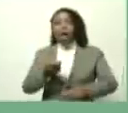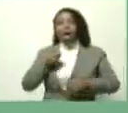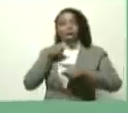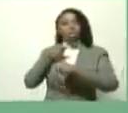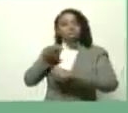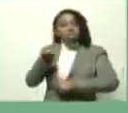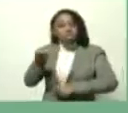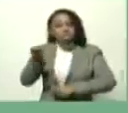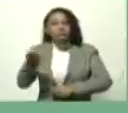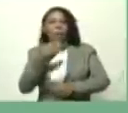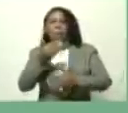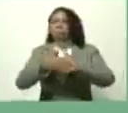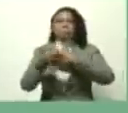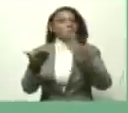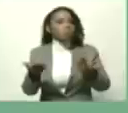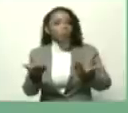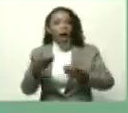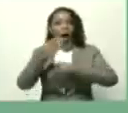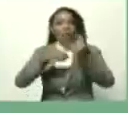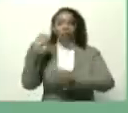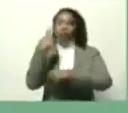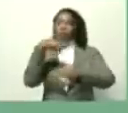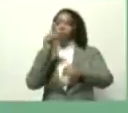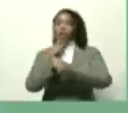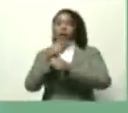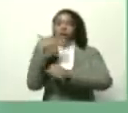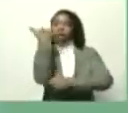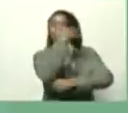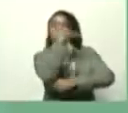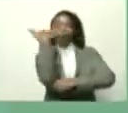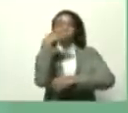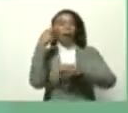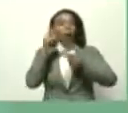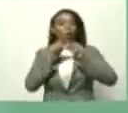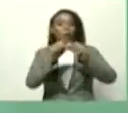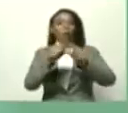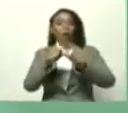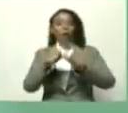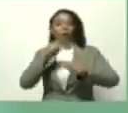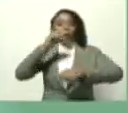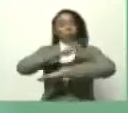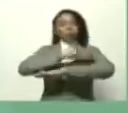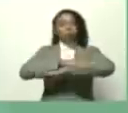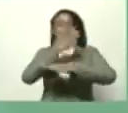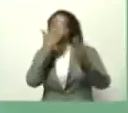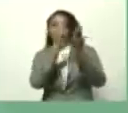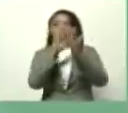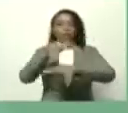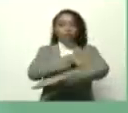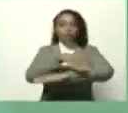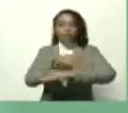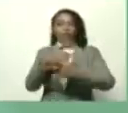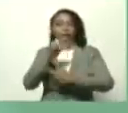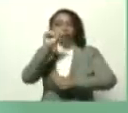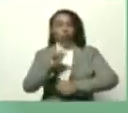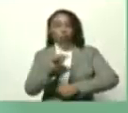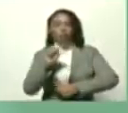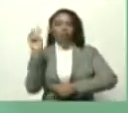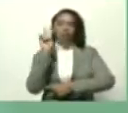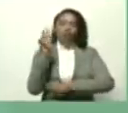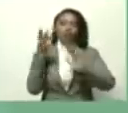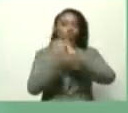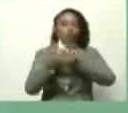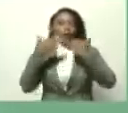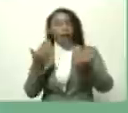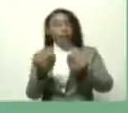suficiente que le permitiera a ellos no solamente la distracción para poder seguir actuando desde la frontera occidental y la frontera sur de Venezuela,